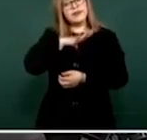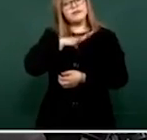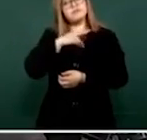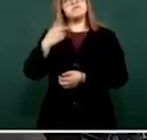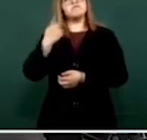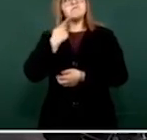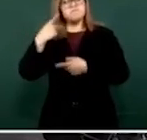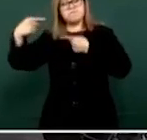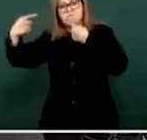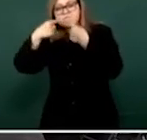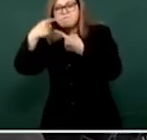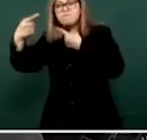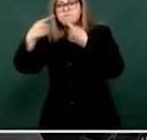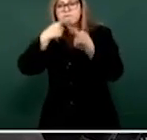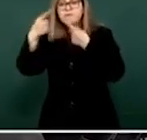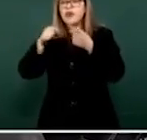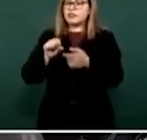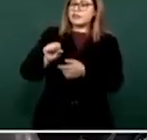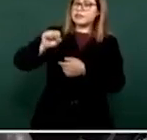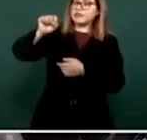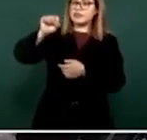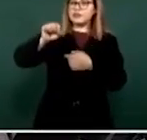democracia sindical,